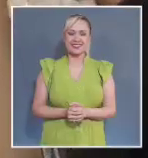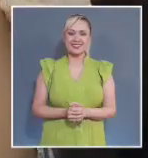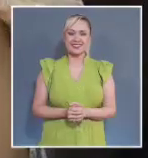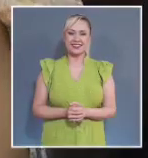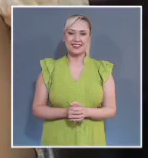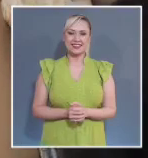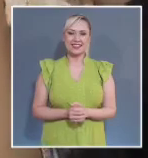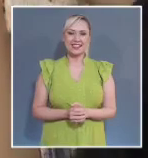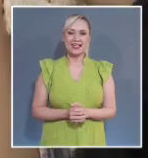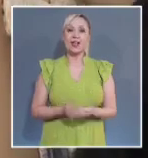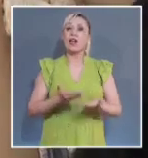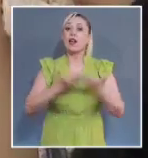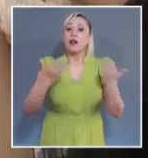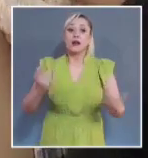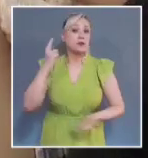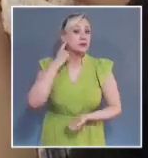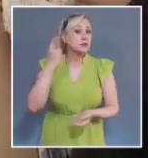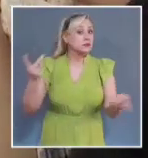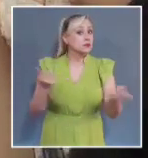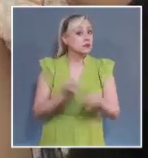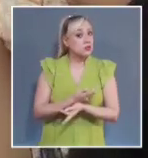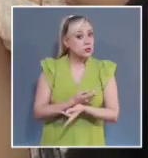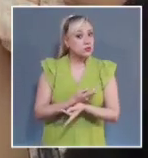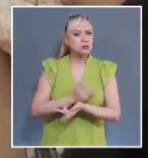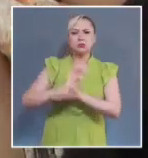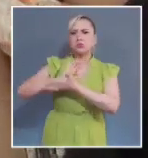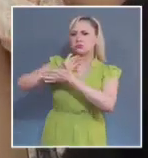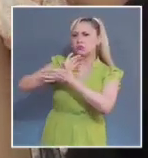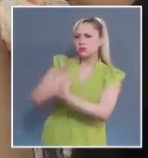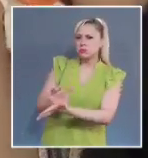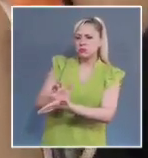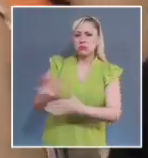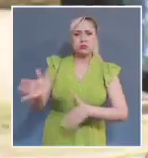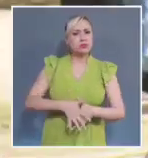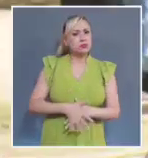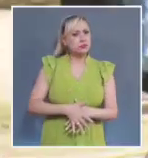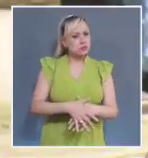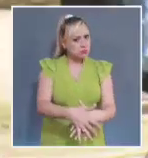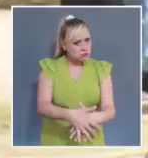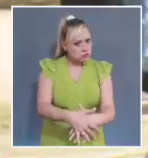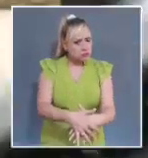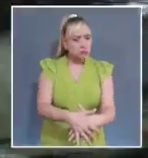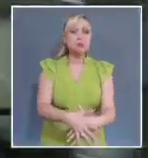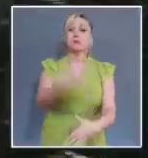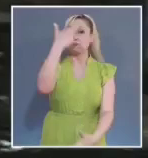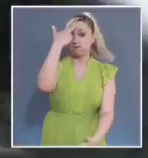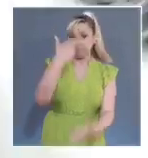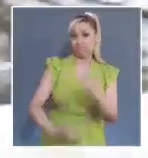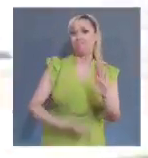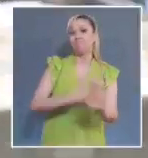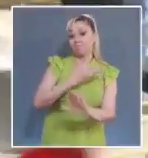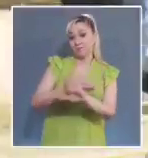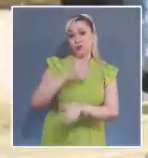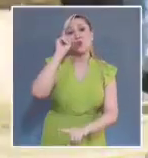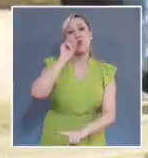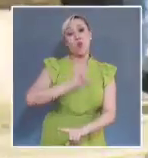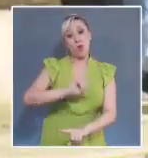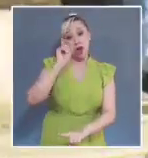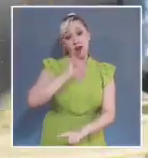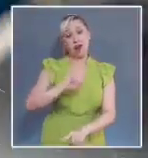Al regresar, discriminación por embarazo es una forma de violencia en contra de las mujeres en los centros de